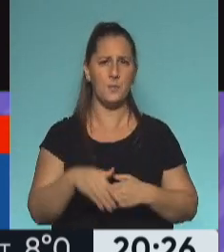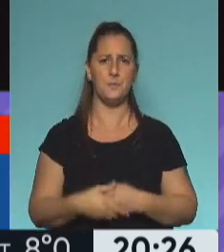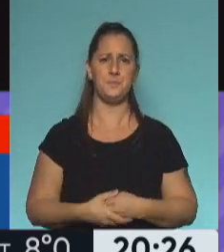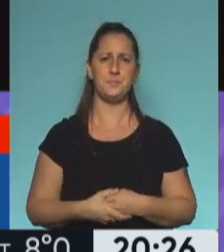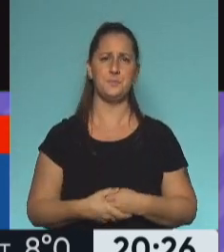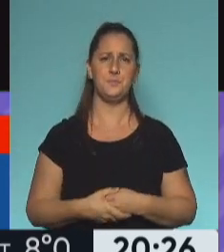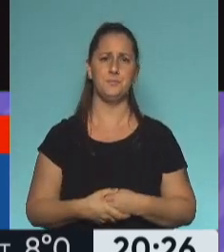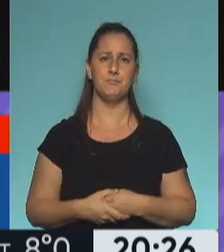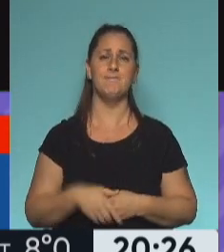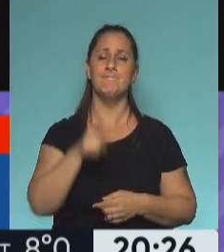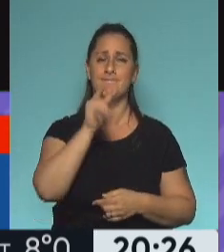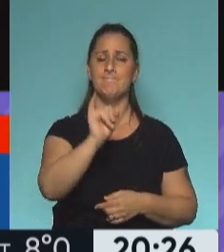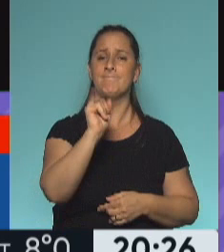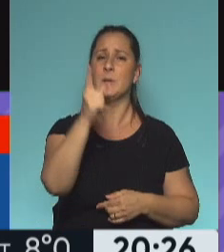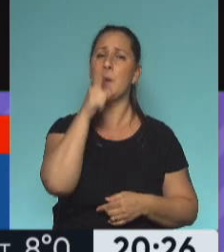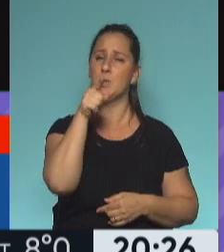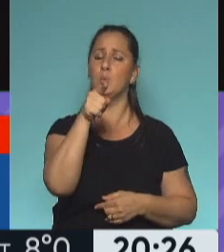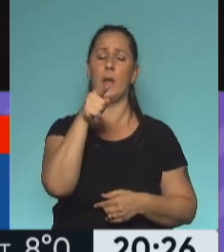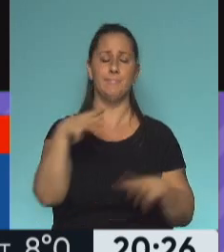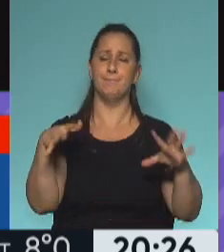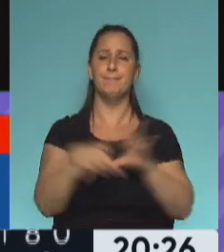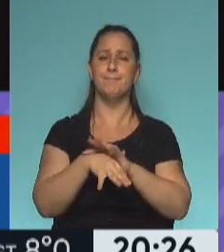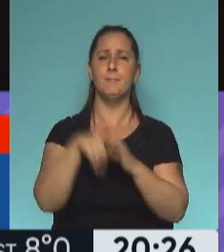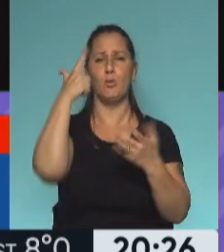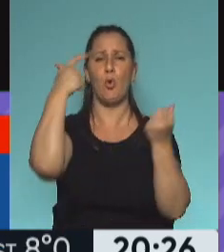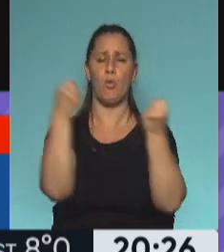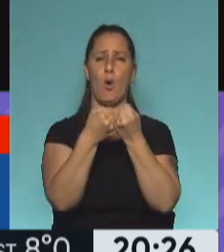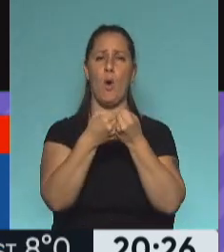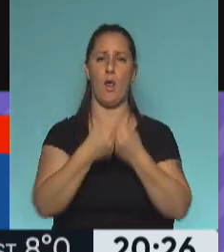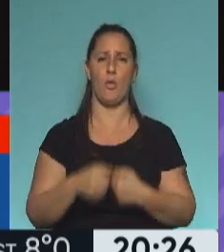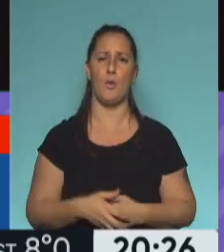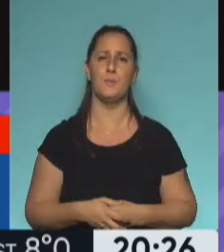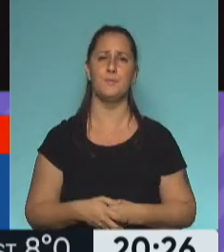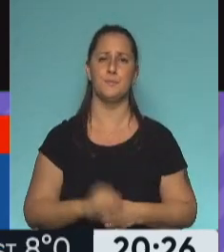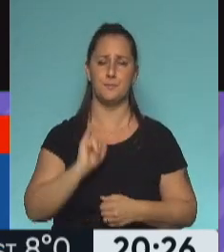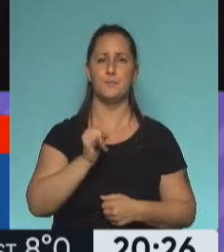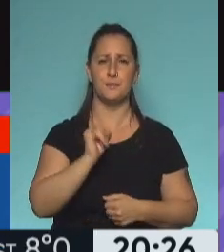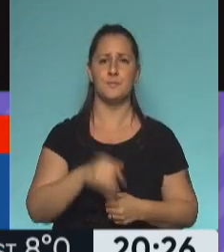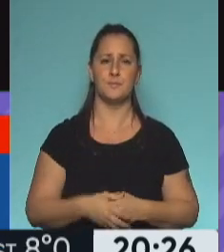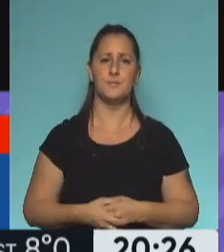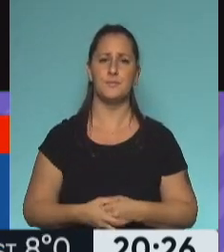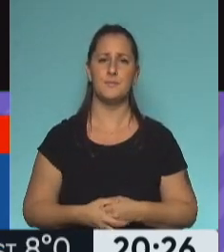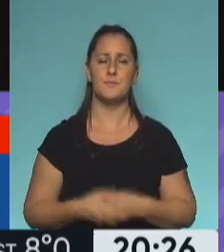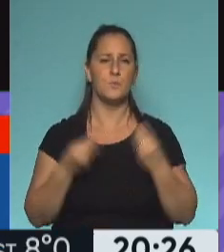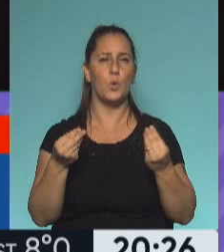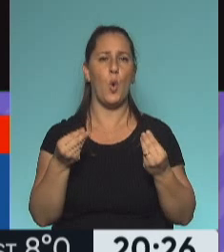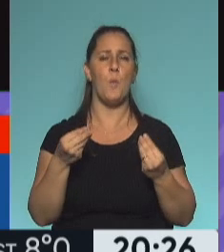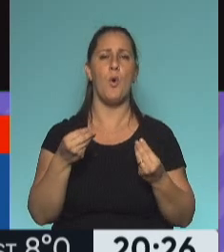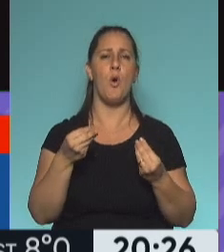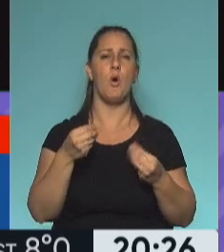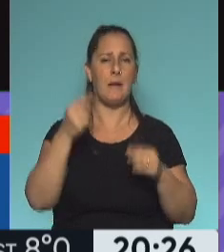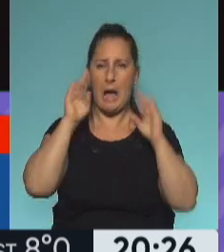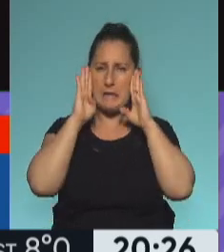Sí, usted ha dado en las teclas. Realmente estoy totalmente de acuerdo con usted en señalar cuál es el foco en el que hay que